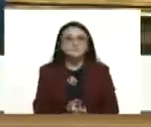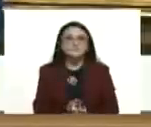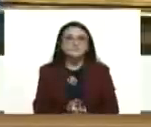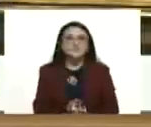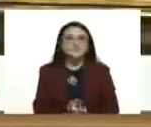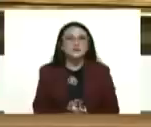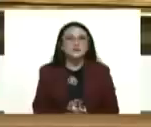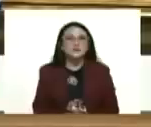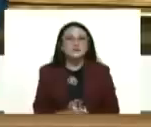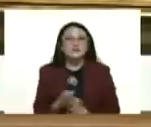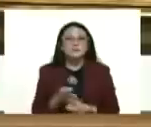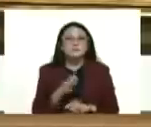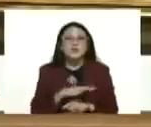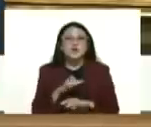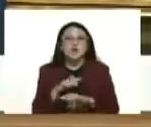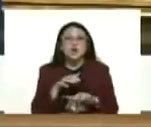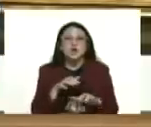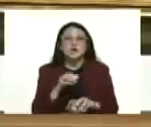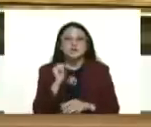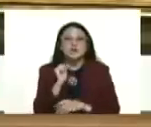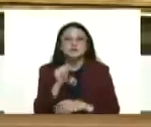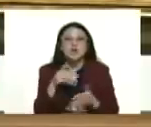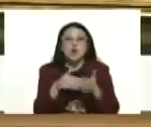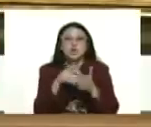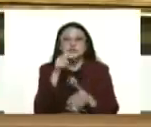Entonces la mayor traición es con ese pueblo.